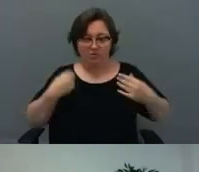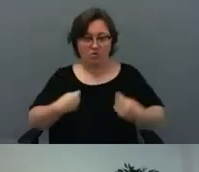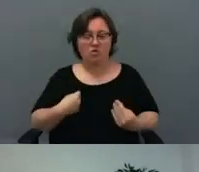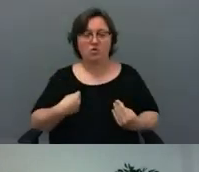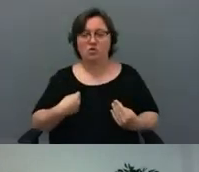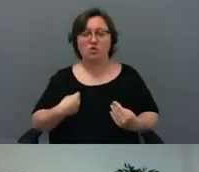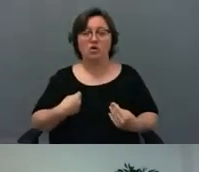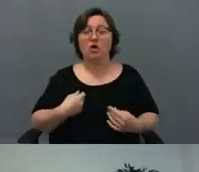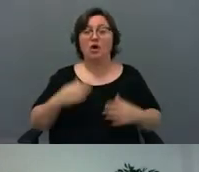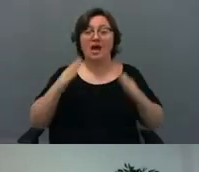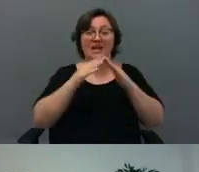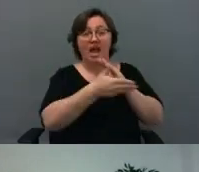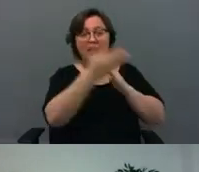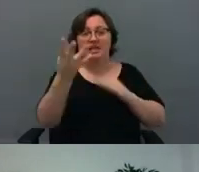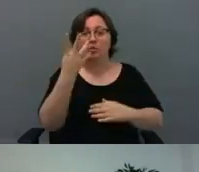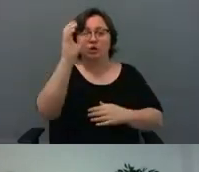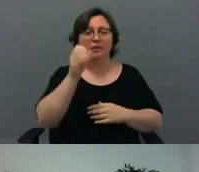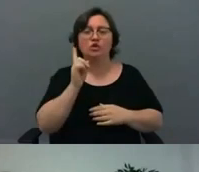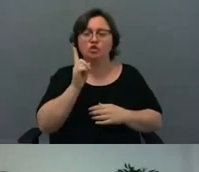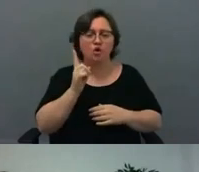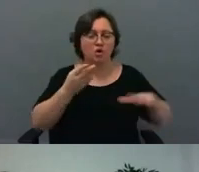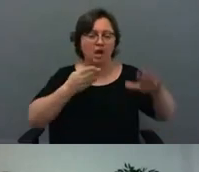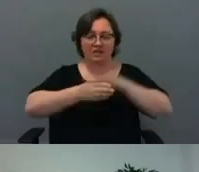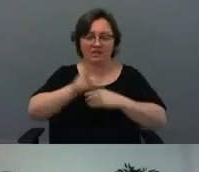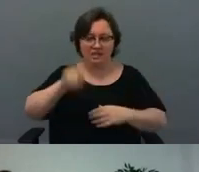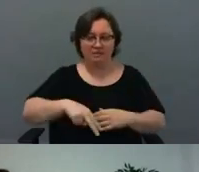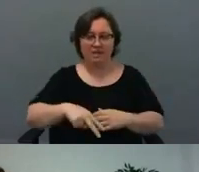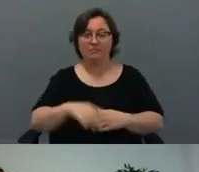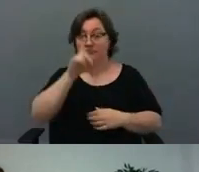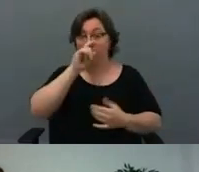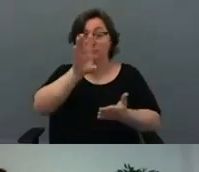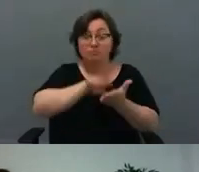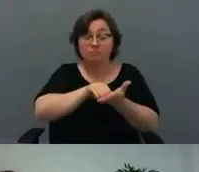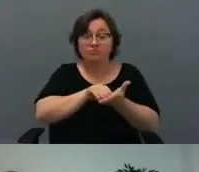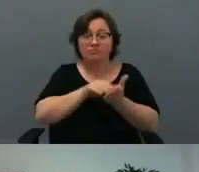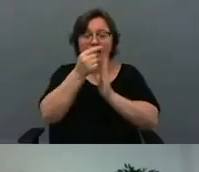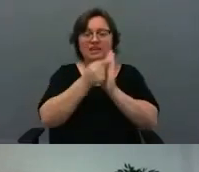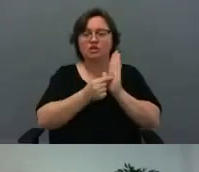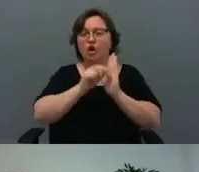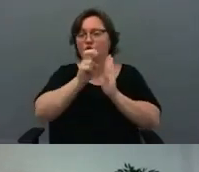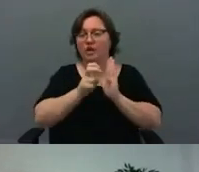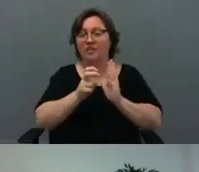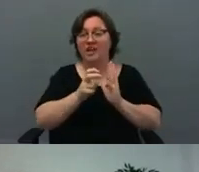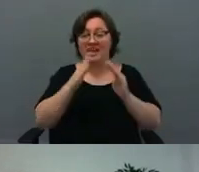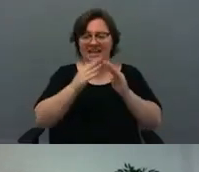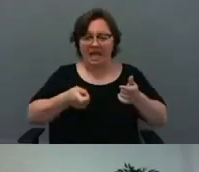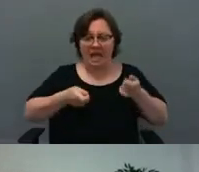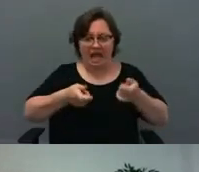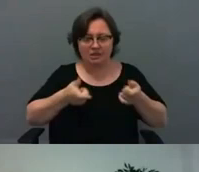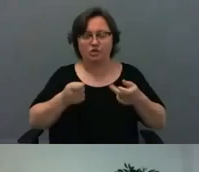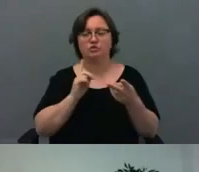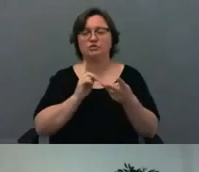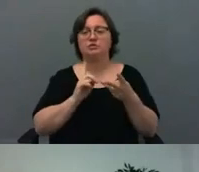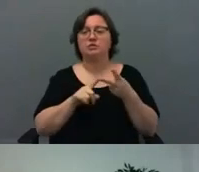solo el 4% de las viviendas son accesibles. Tengo que tener en cuenta que el coste de esa vivienda, tengo que tener en